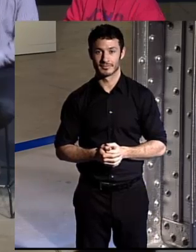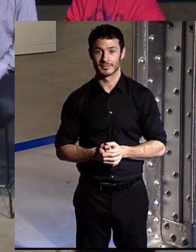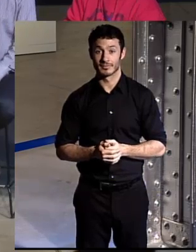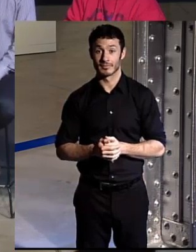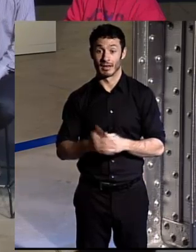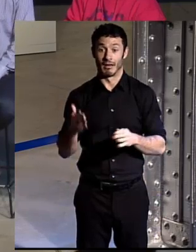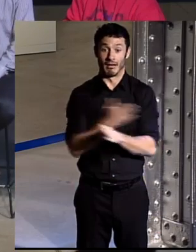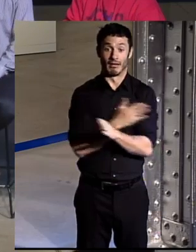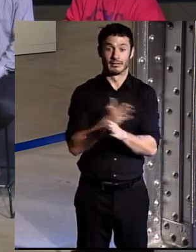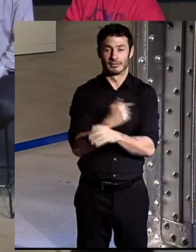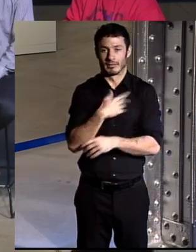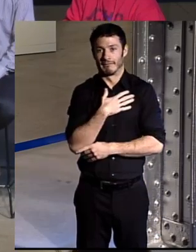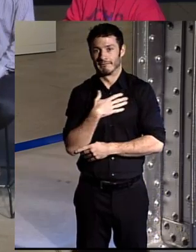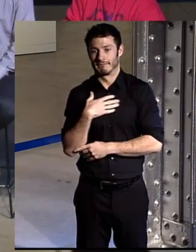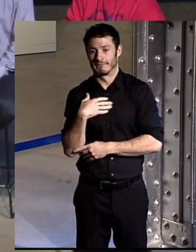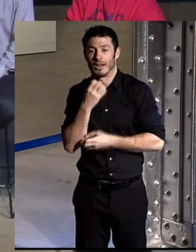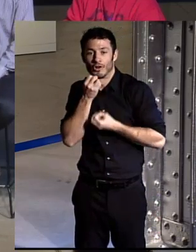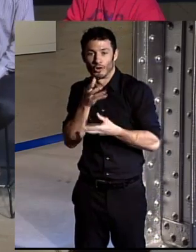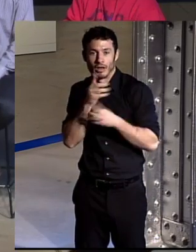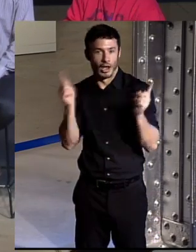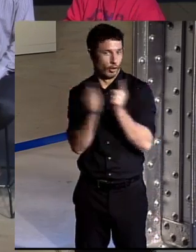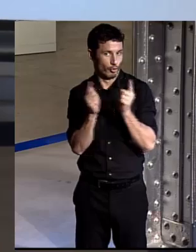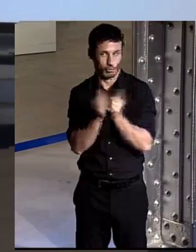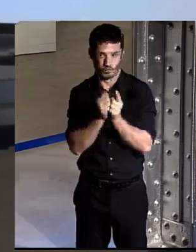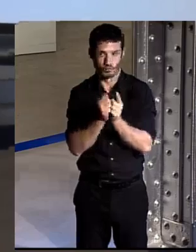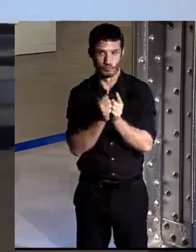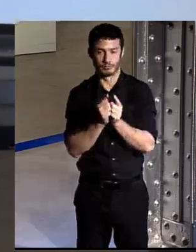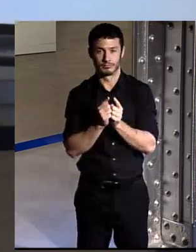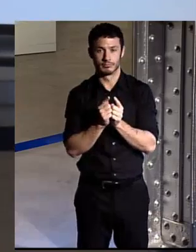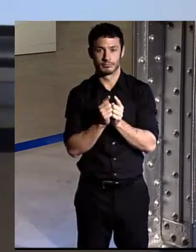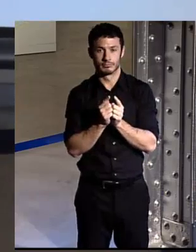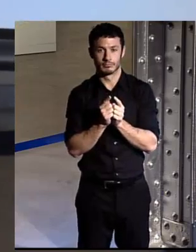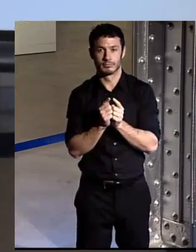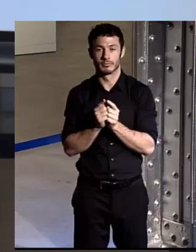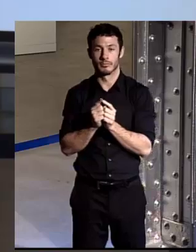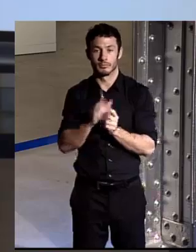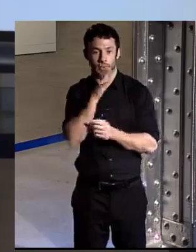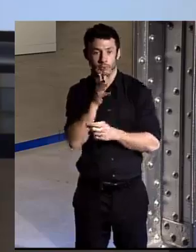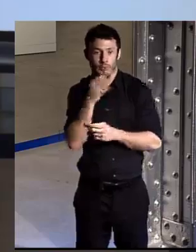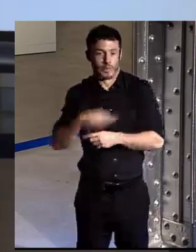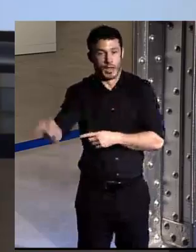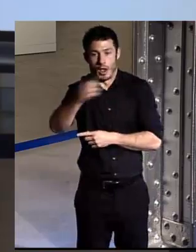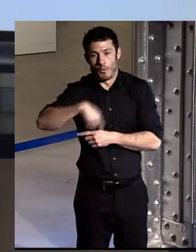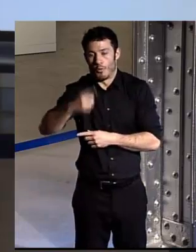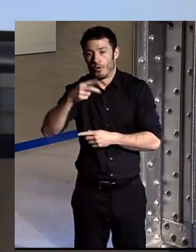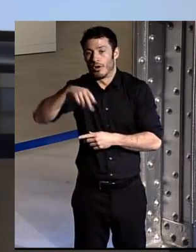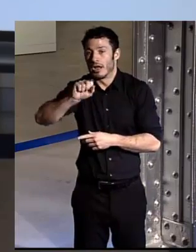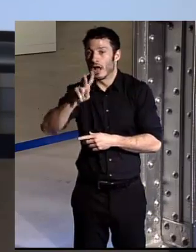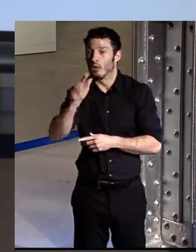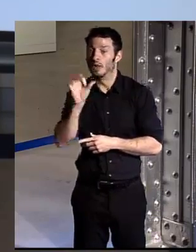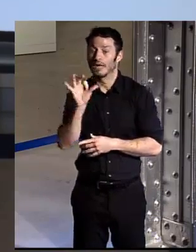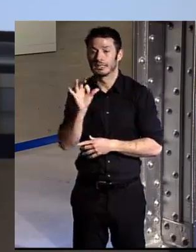Antes de nada, quería contaros brevemente, para el que que no conozca el proyecto, lo que es Naucas, un poco para